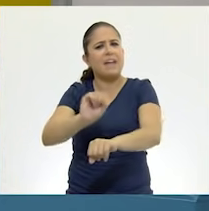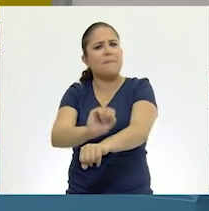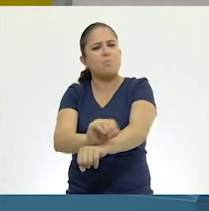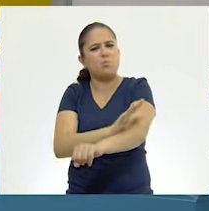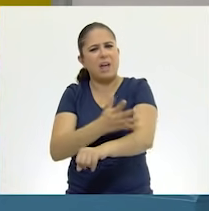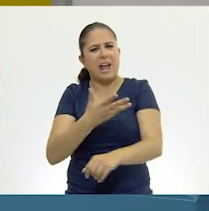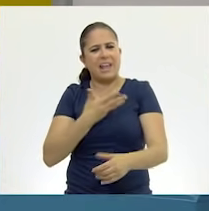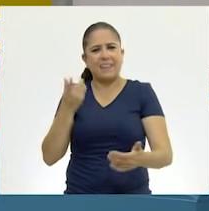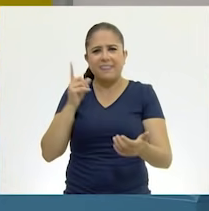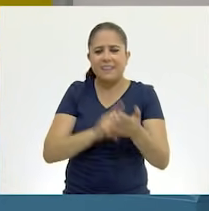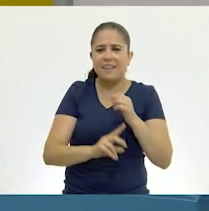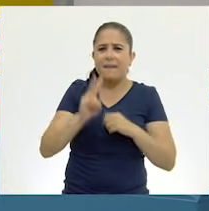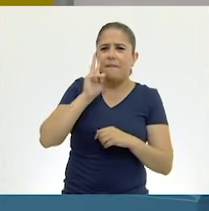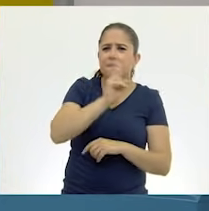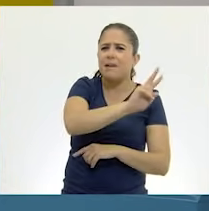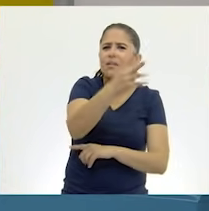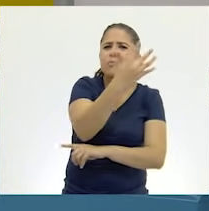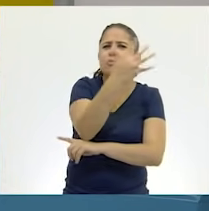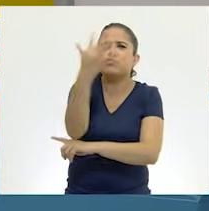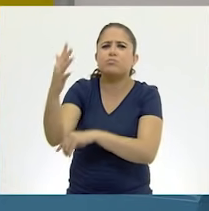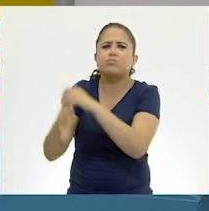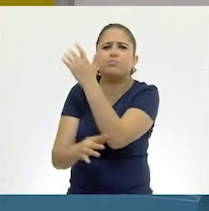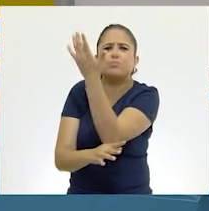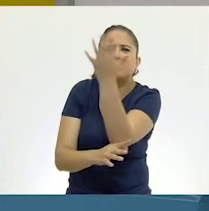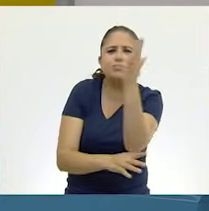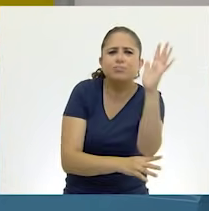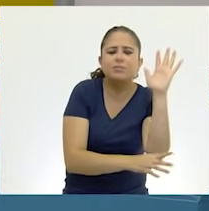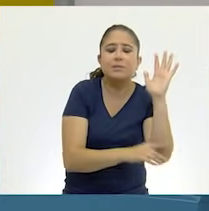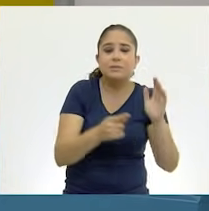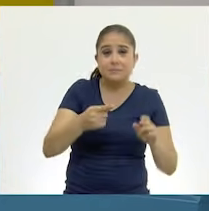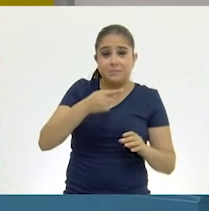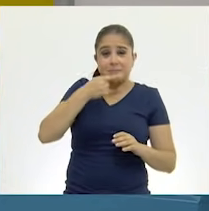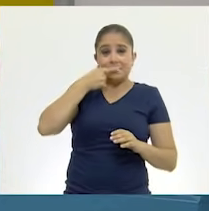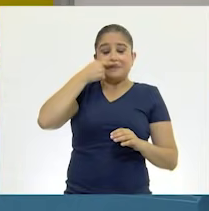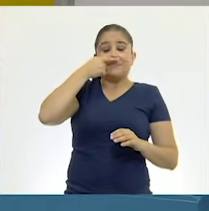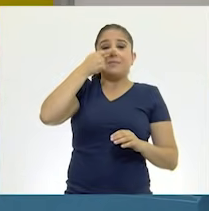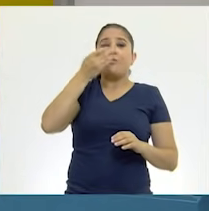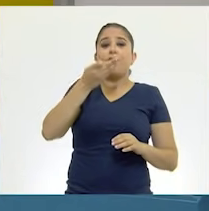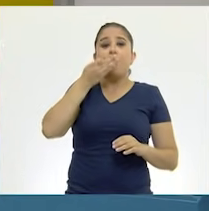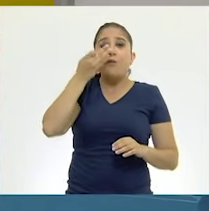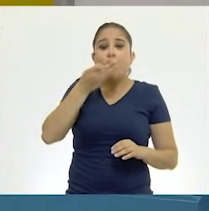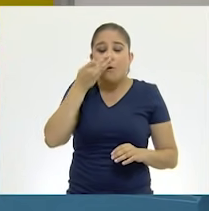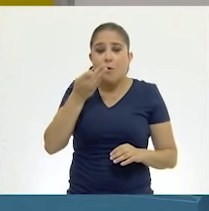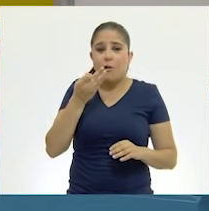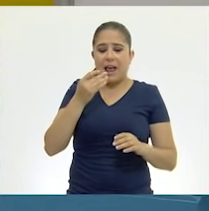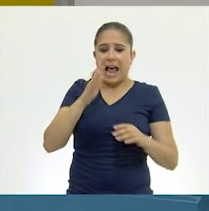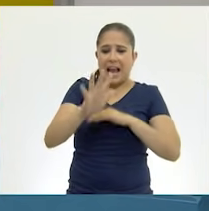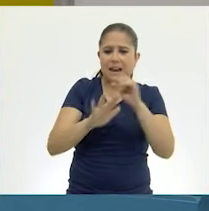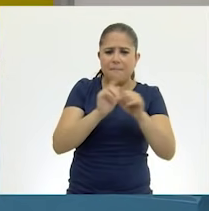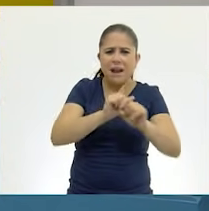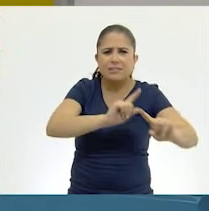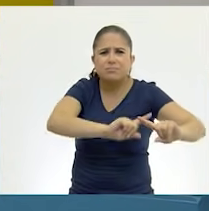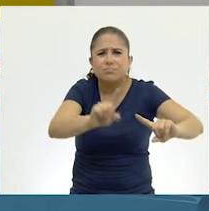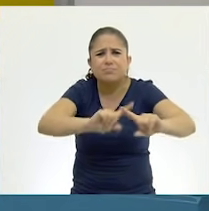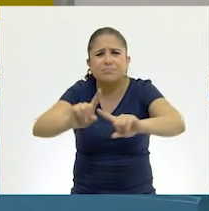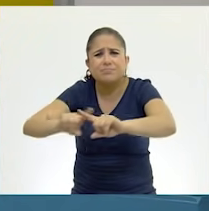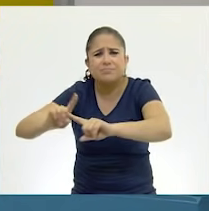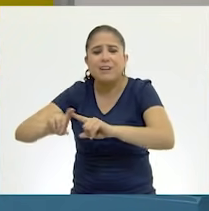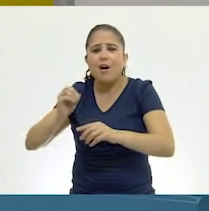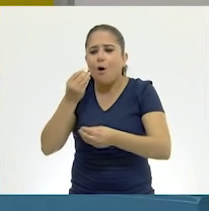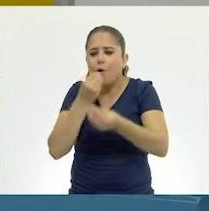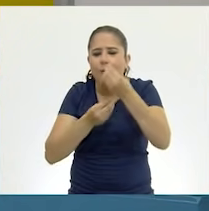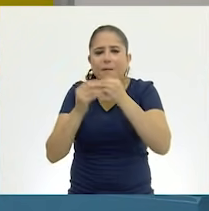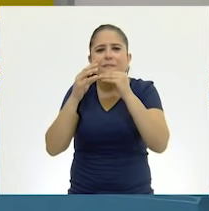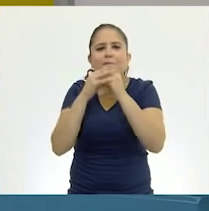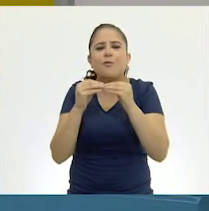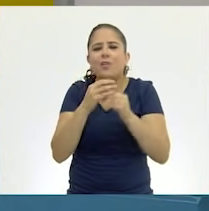provoca, ver el paisaje, oler una flor, ver diferentes animales o simplemente comer una